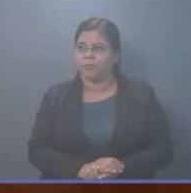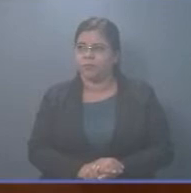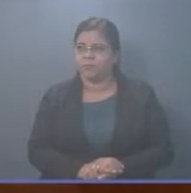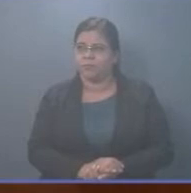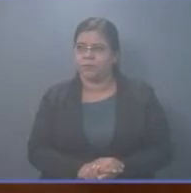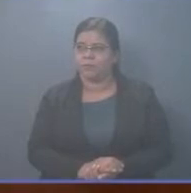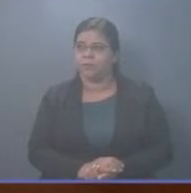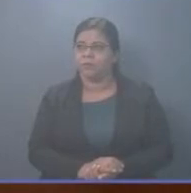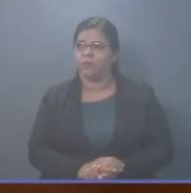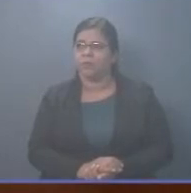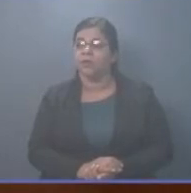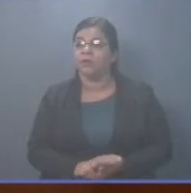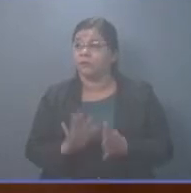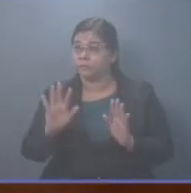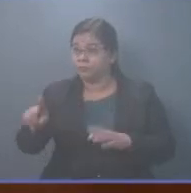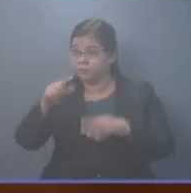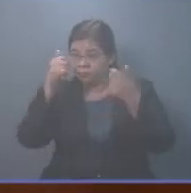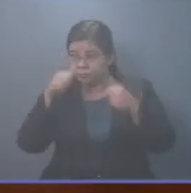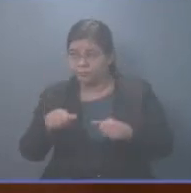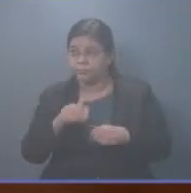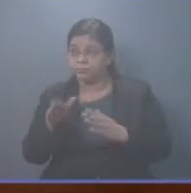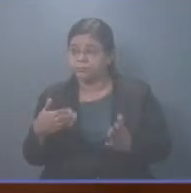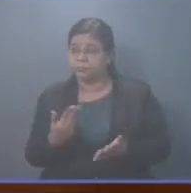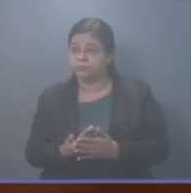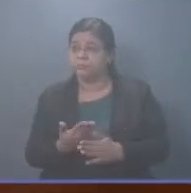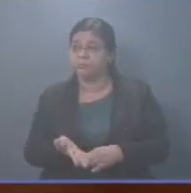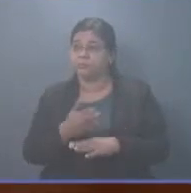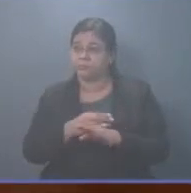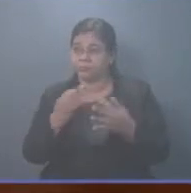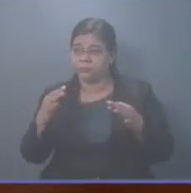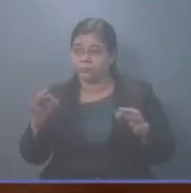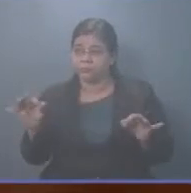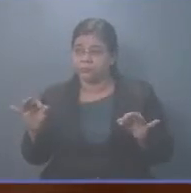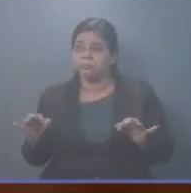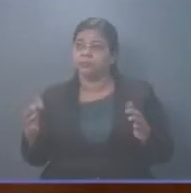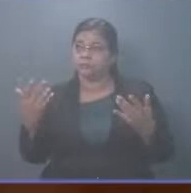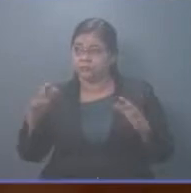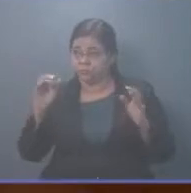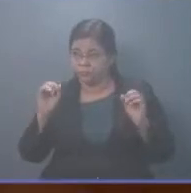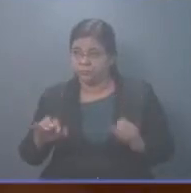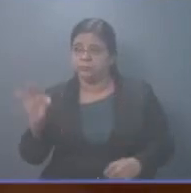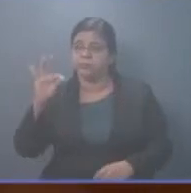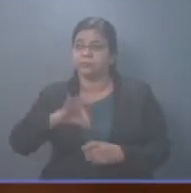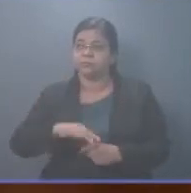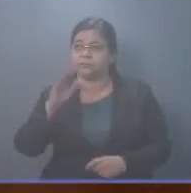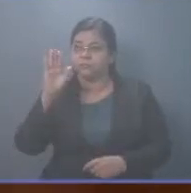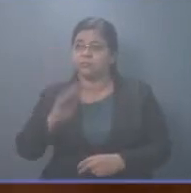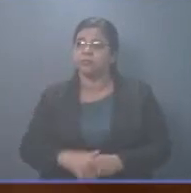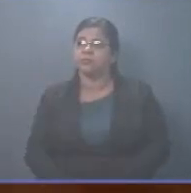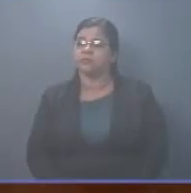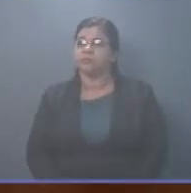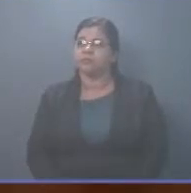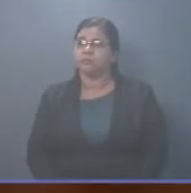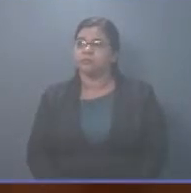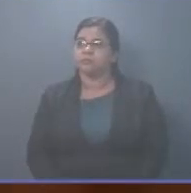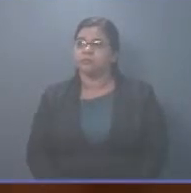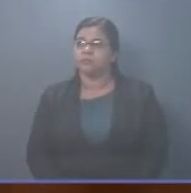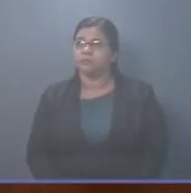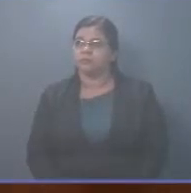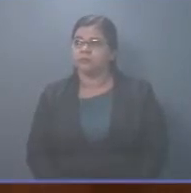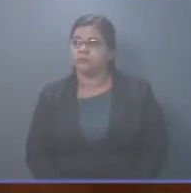Bueno, los que estén de acuerdo con aceptar la redacción propuesta, favor emitir su voto.